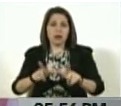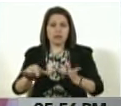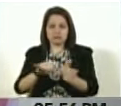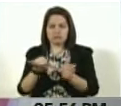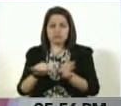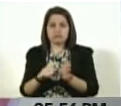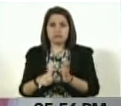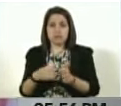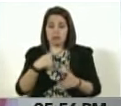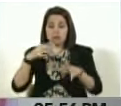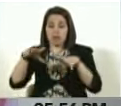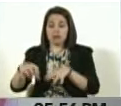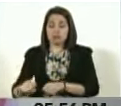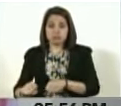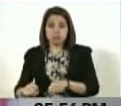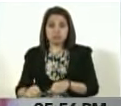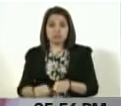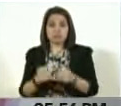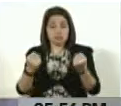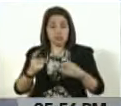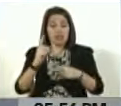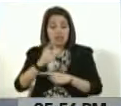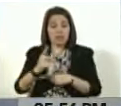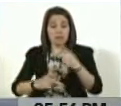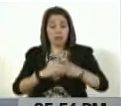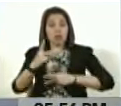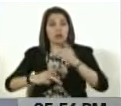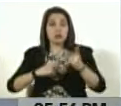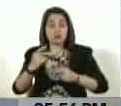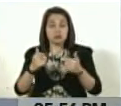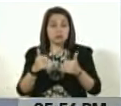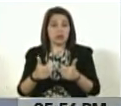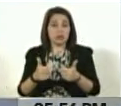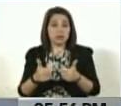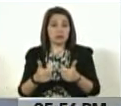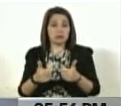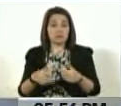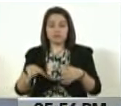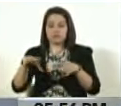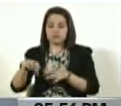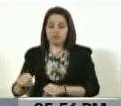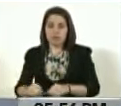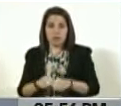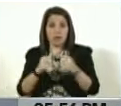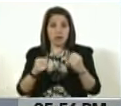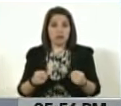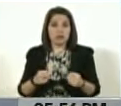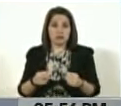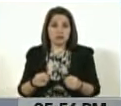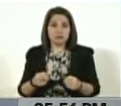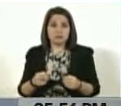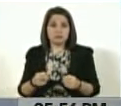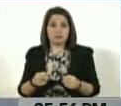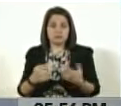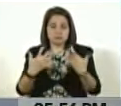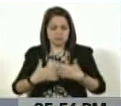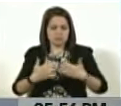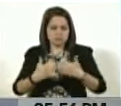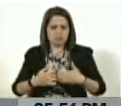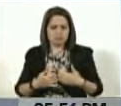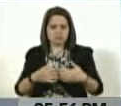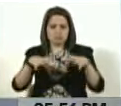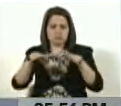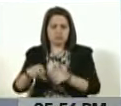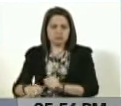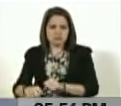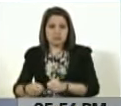tomar la panadería para que no pare su operatividad y para que no pare su producción. Tomamos la panadería inmediatamente cuando el CENDE interviene